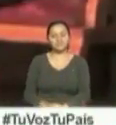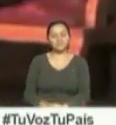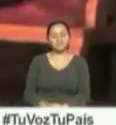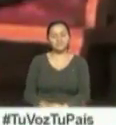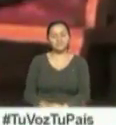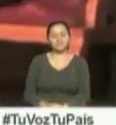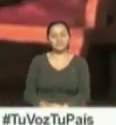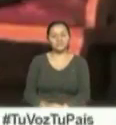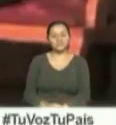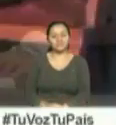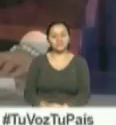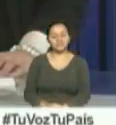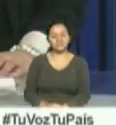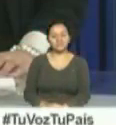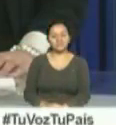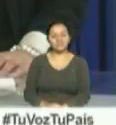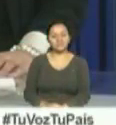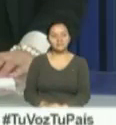Noticiero Ciudadano.